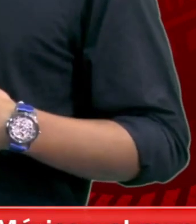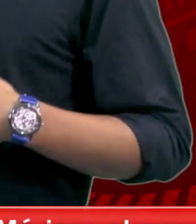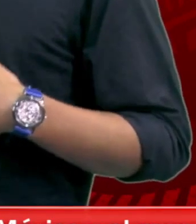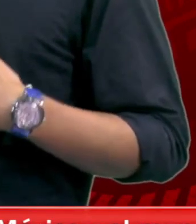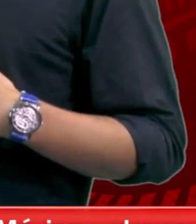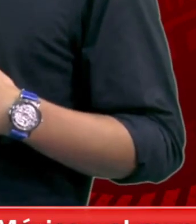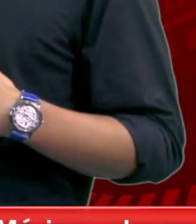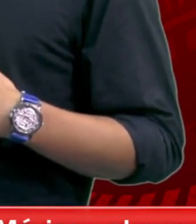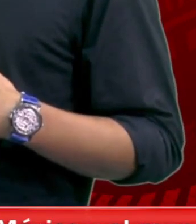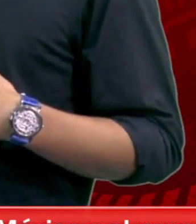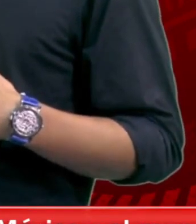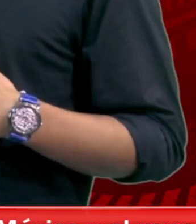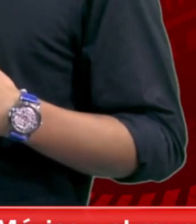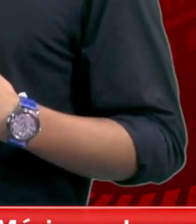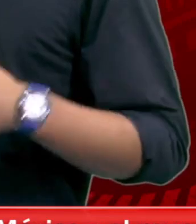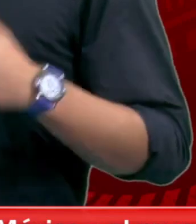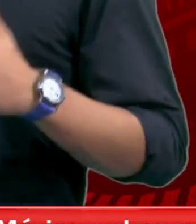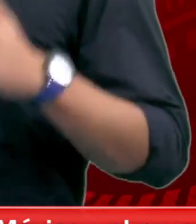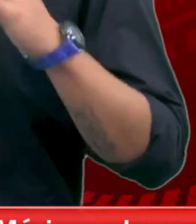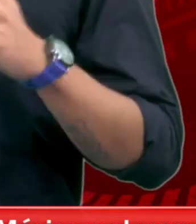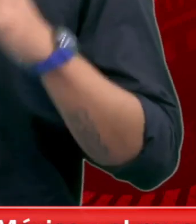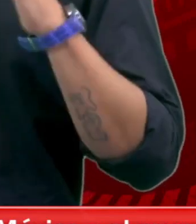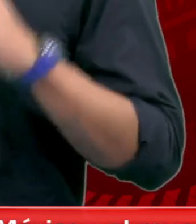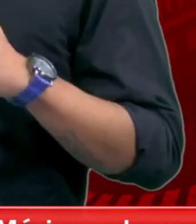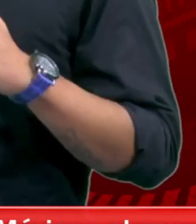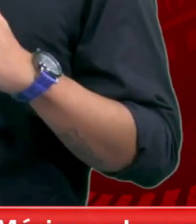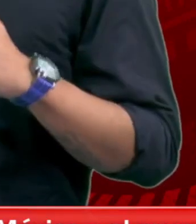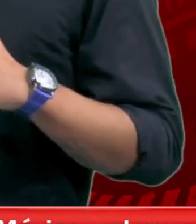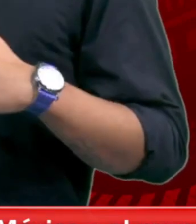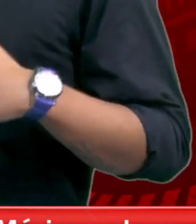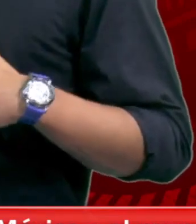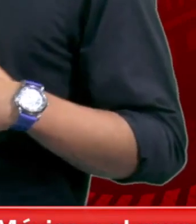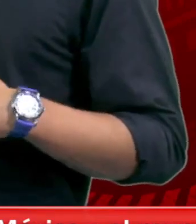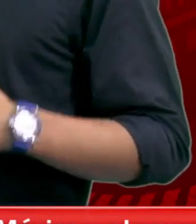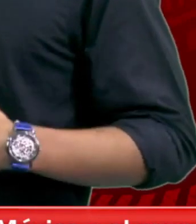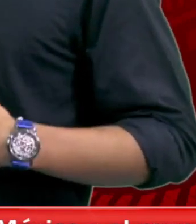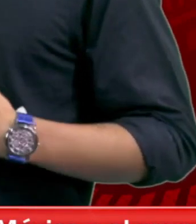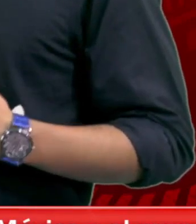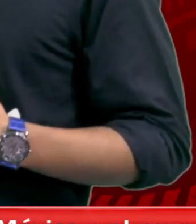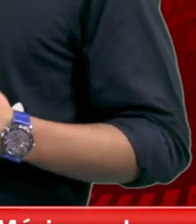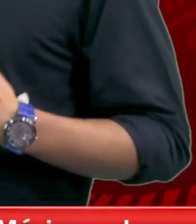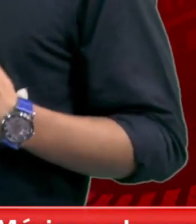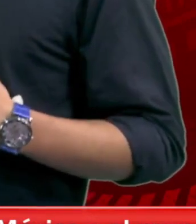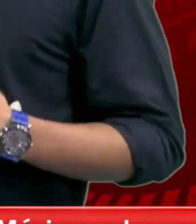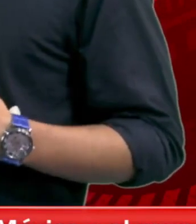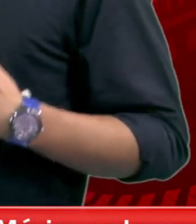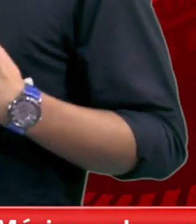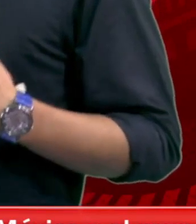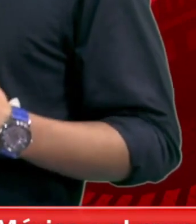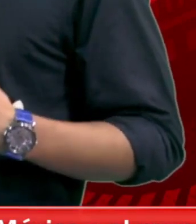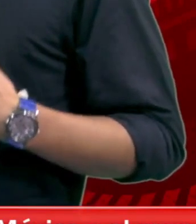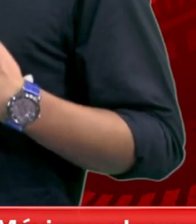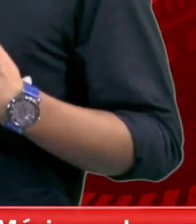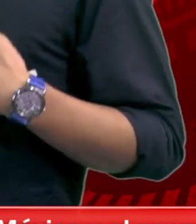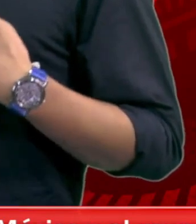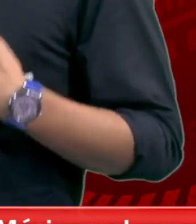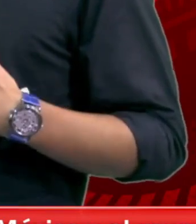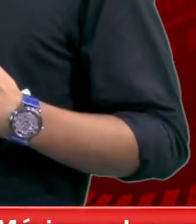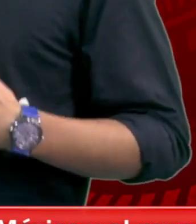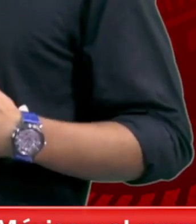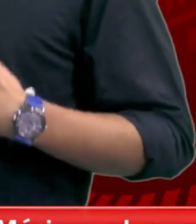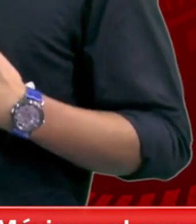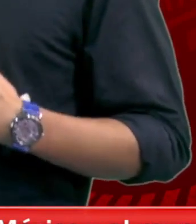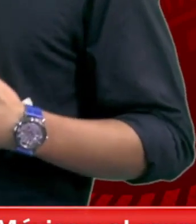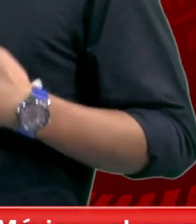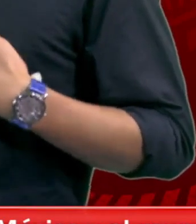246,134,000 dólares, que en pesos mexicanos serían casi 5 millones. Dinero que el presidente le pidió al fiscal general de la